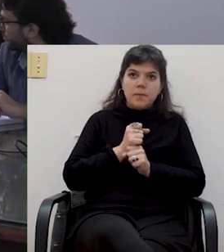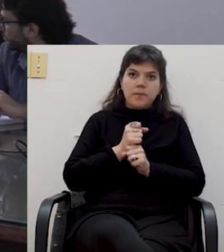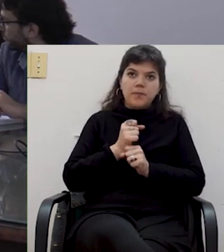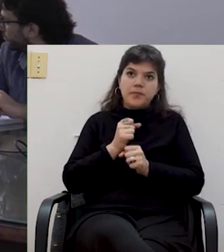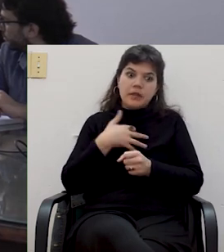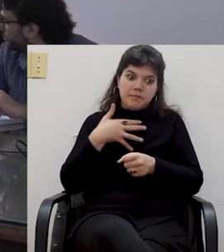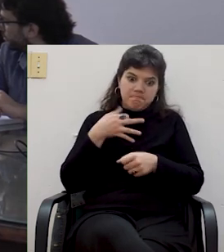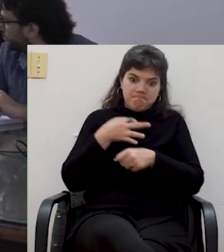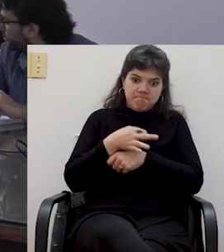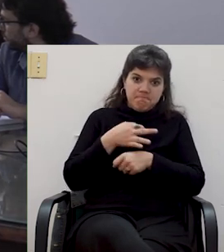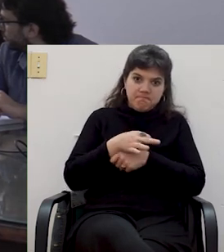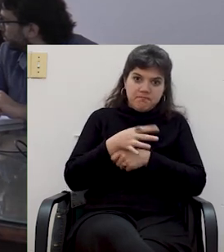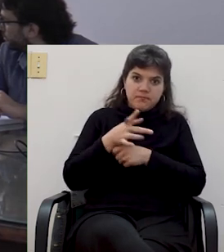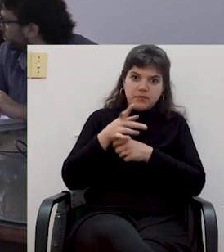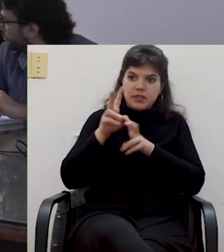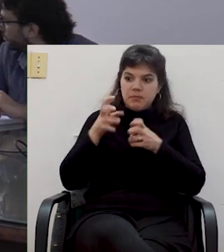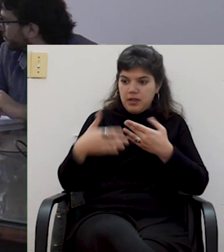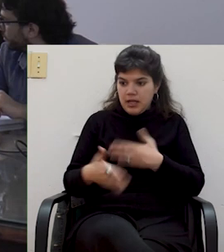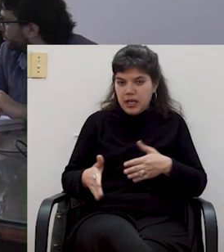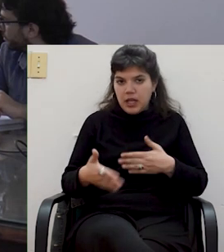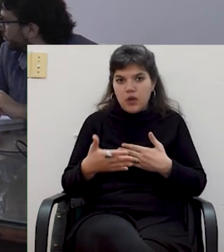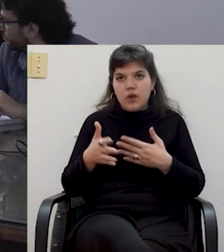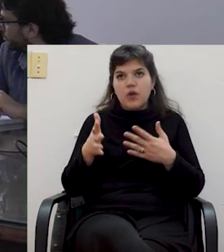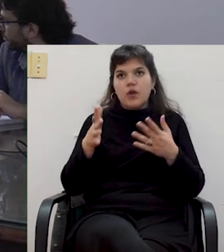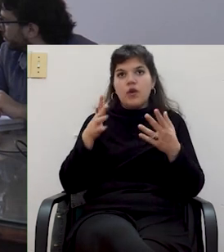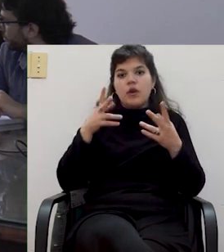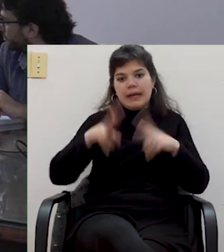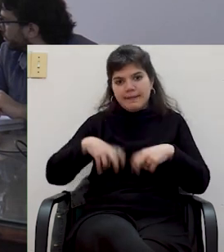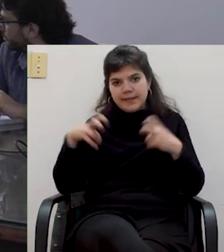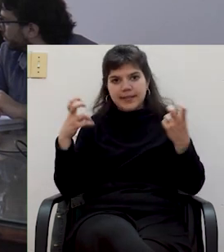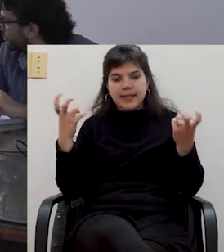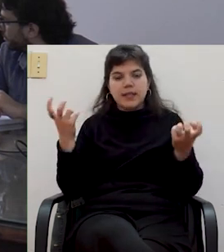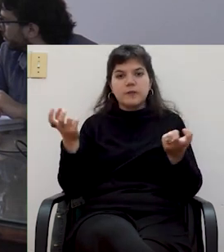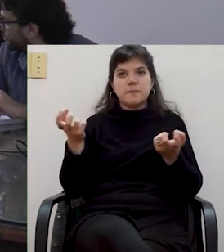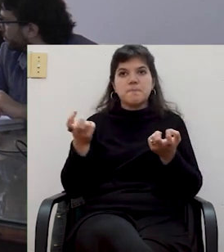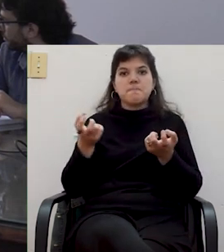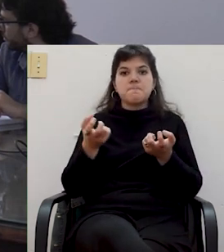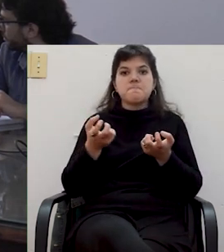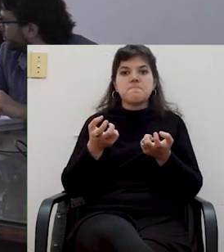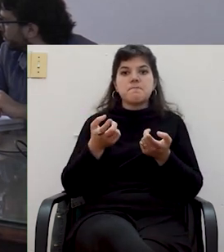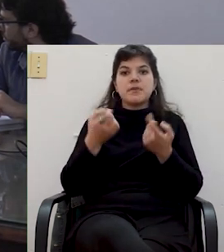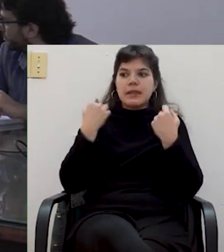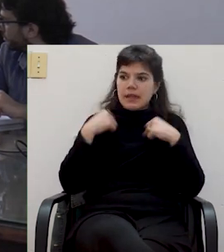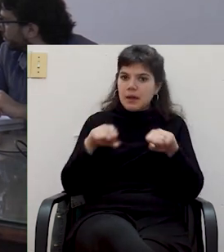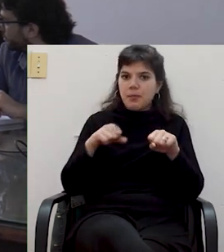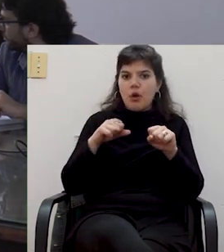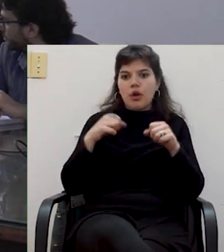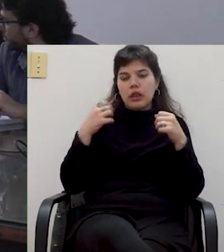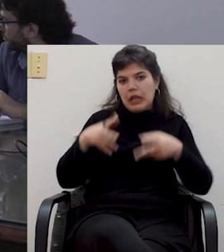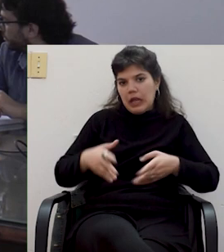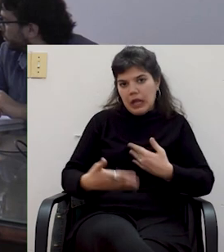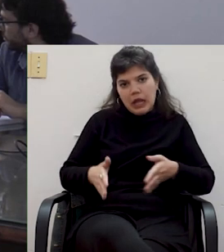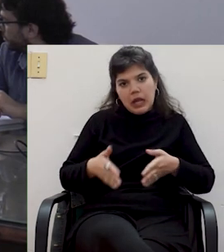la enseñanza en género, la investigación en deporte y género,